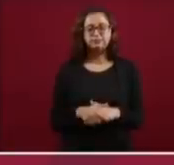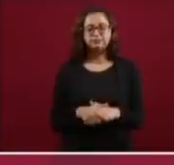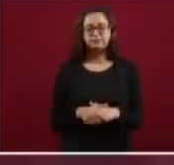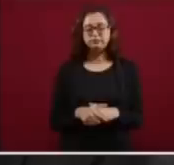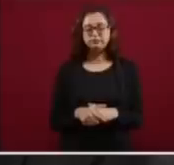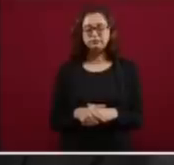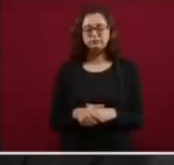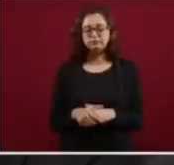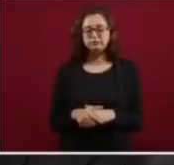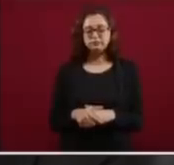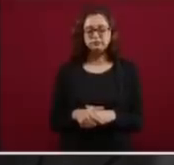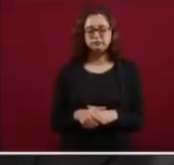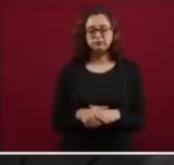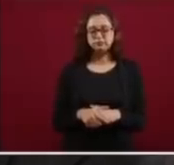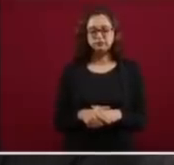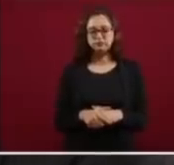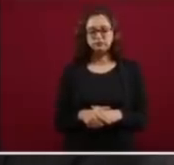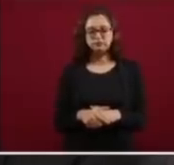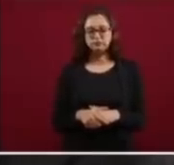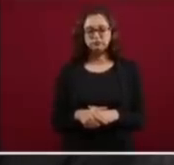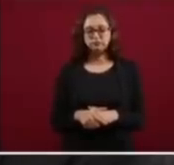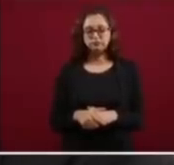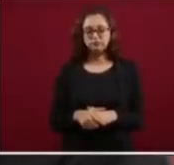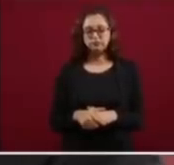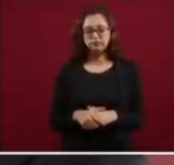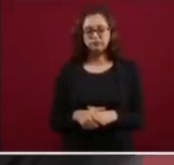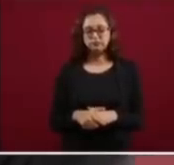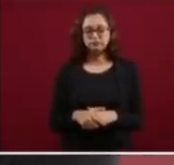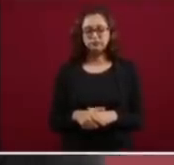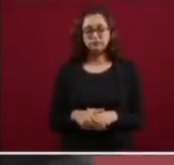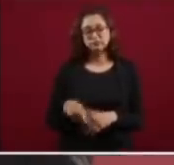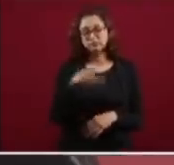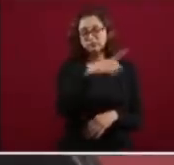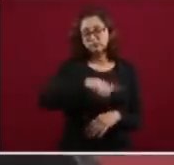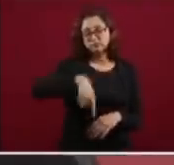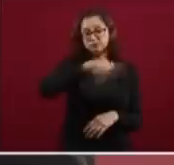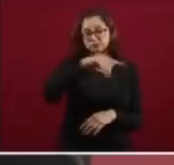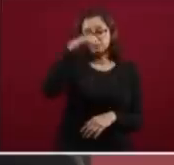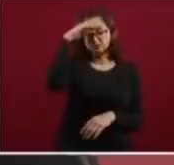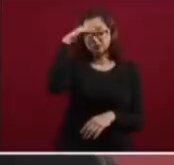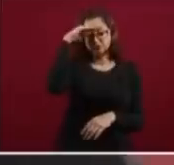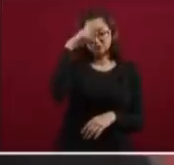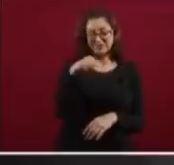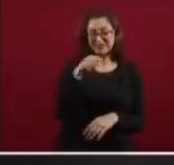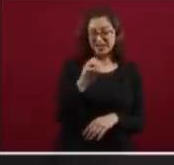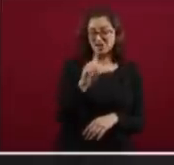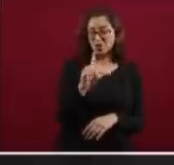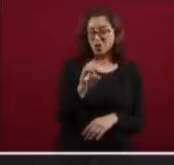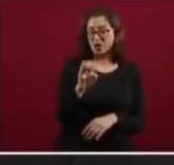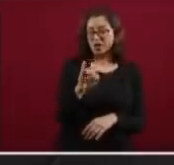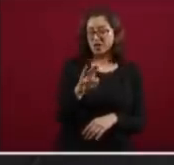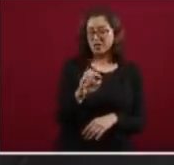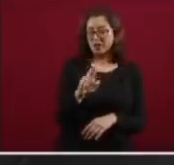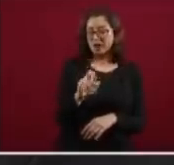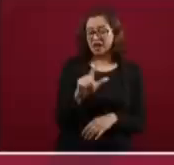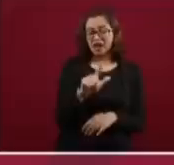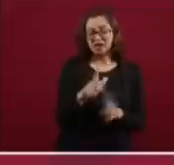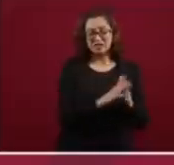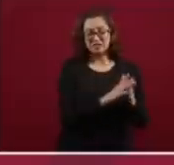lo veía en el modelo como infalible como